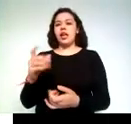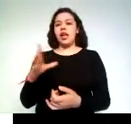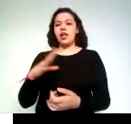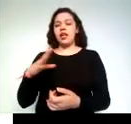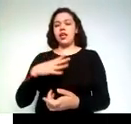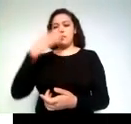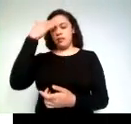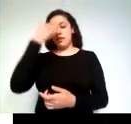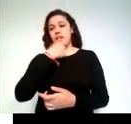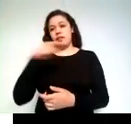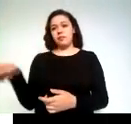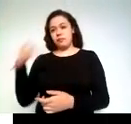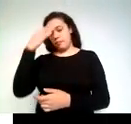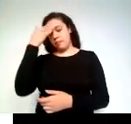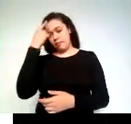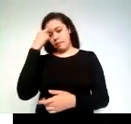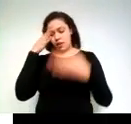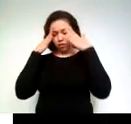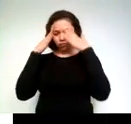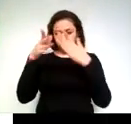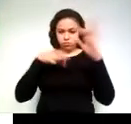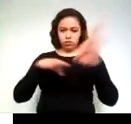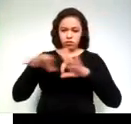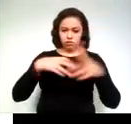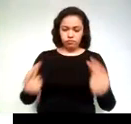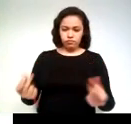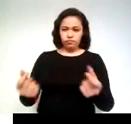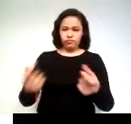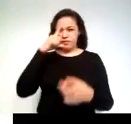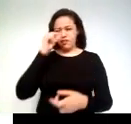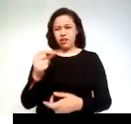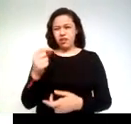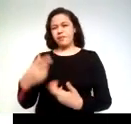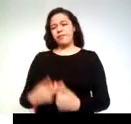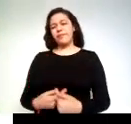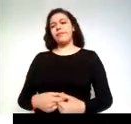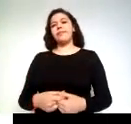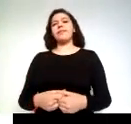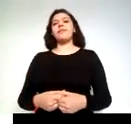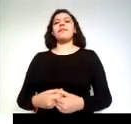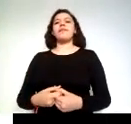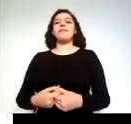de concentración, mi productividad, etcétera, etcétera. ¿De acuerdo?